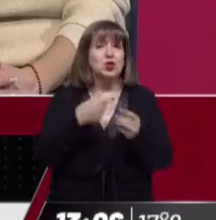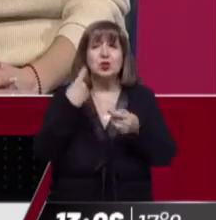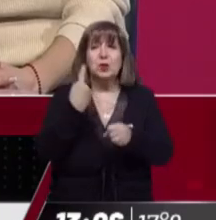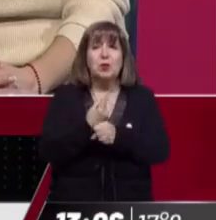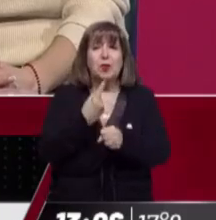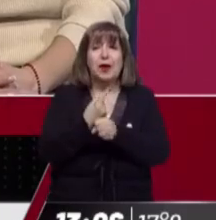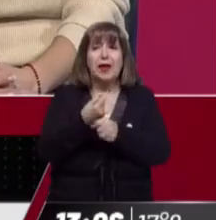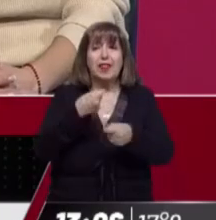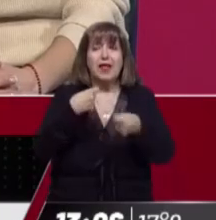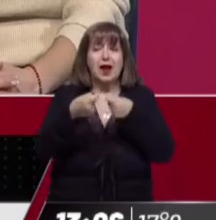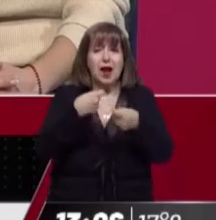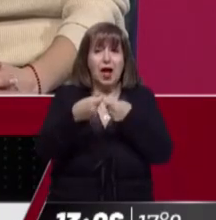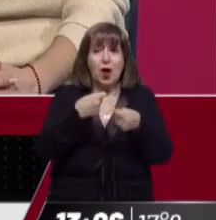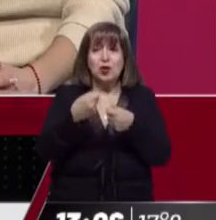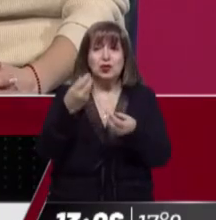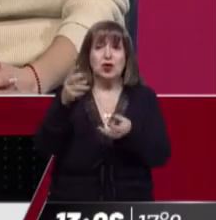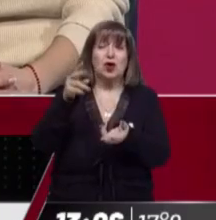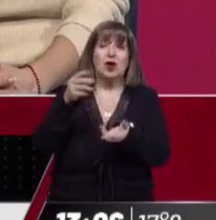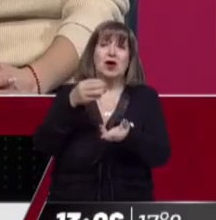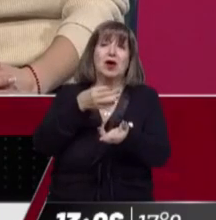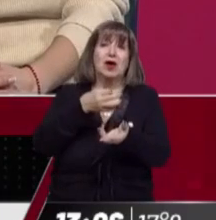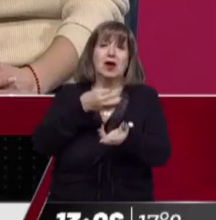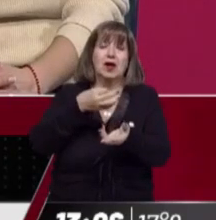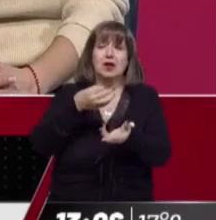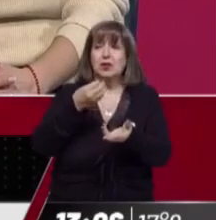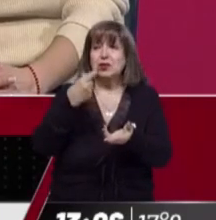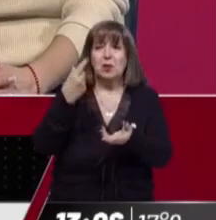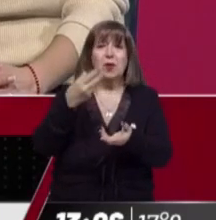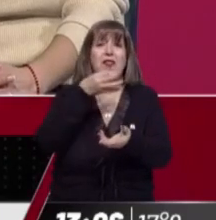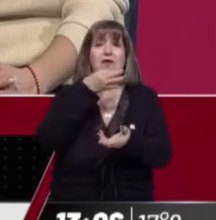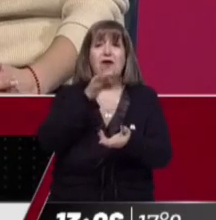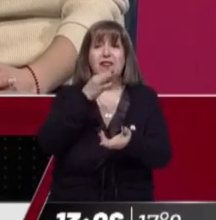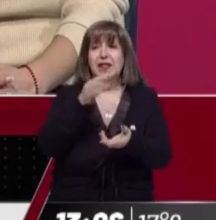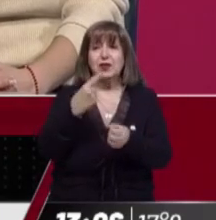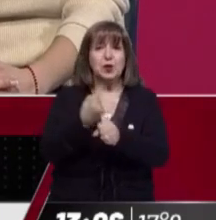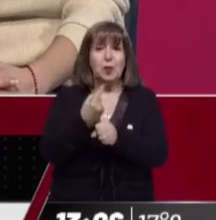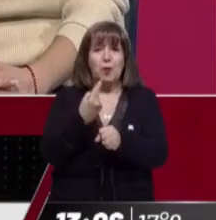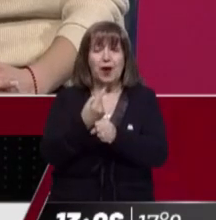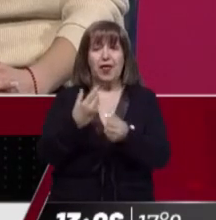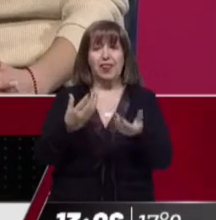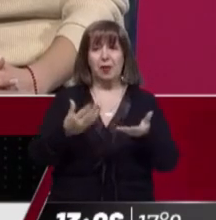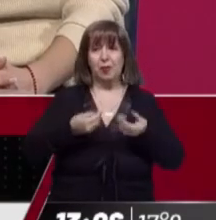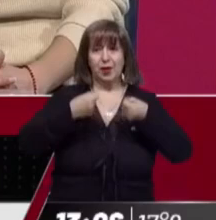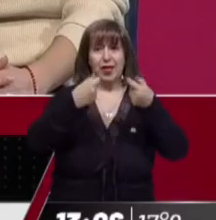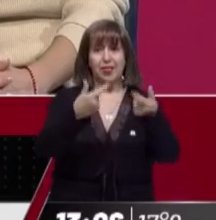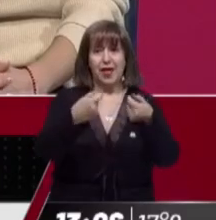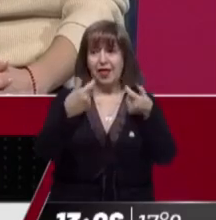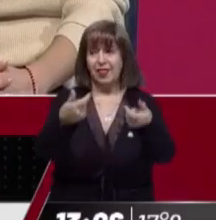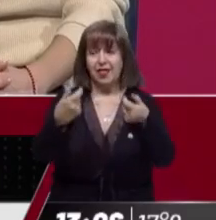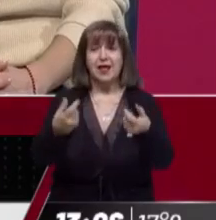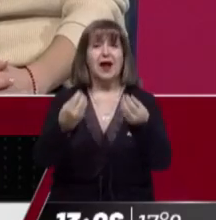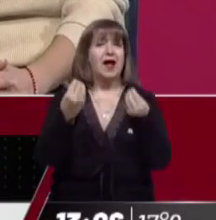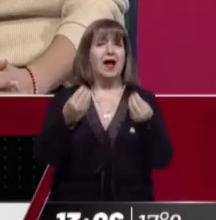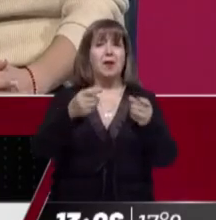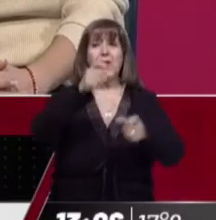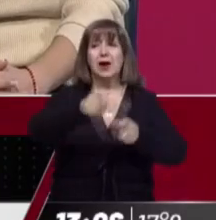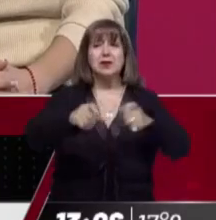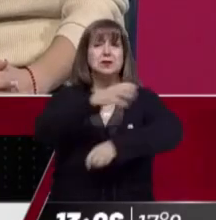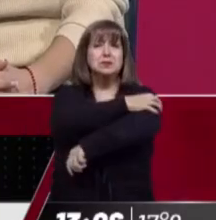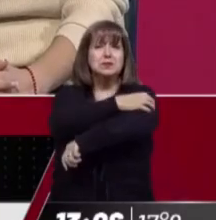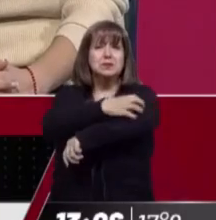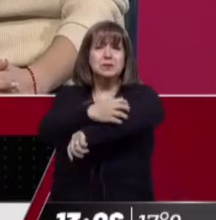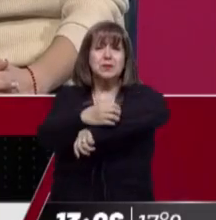que llegue a aquellos que no tienen un plato de comida a esto se refirió justamente Belén bringas que es